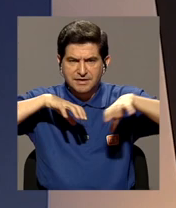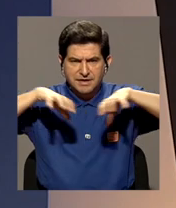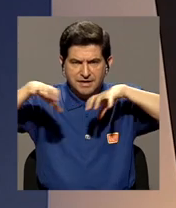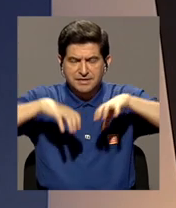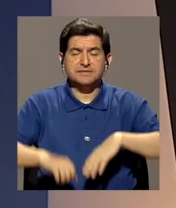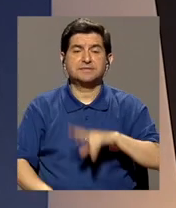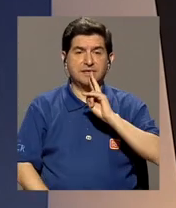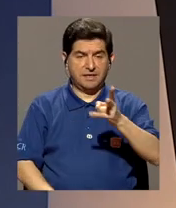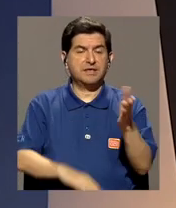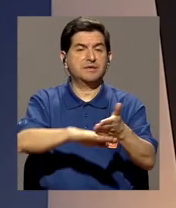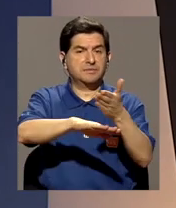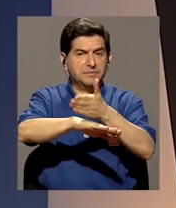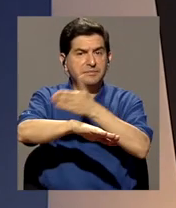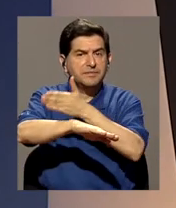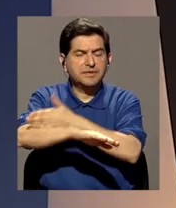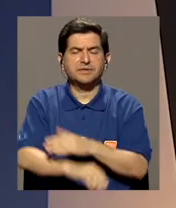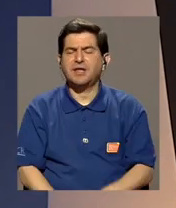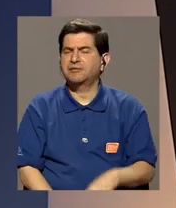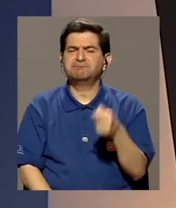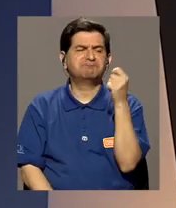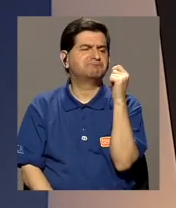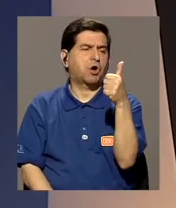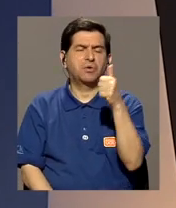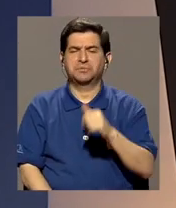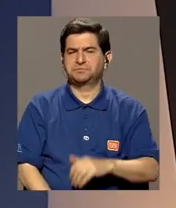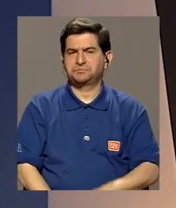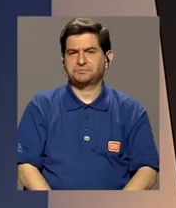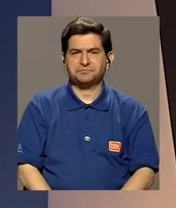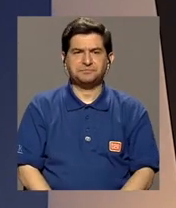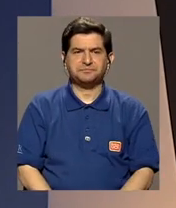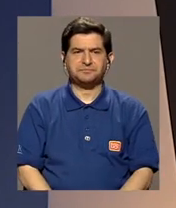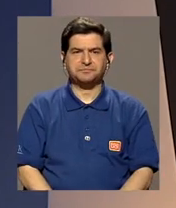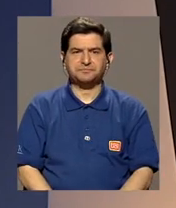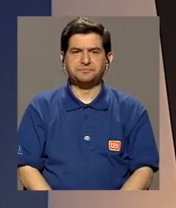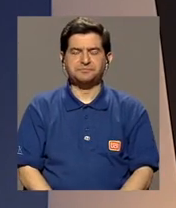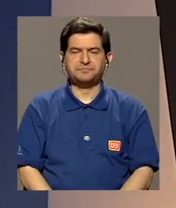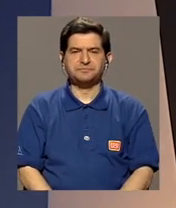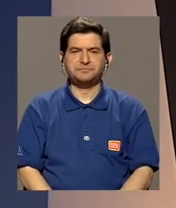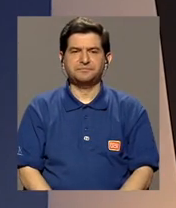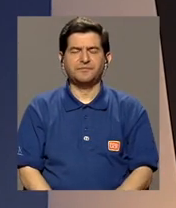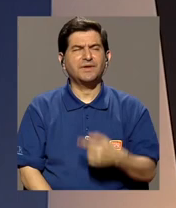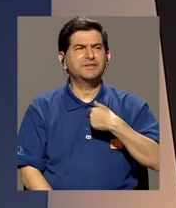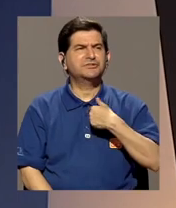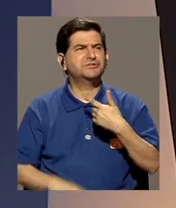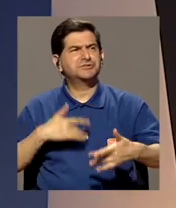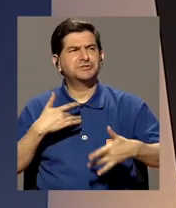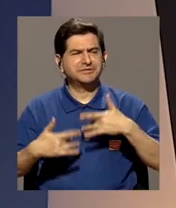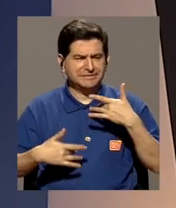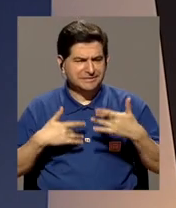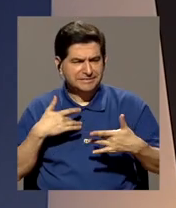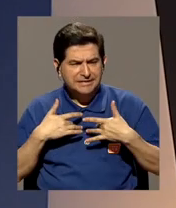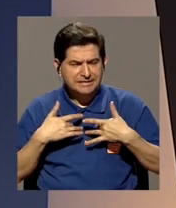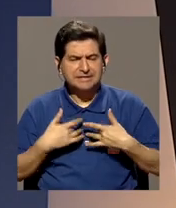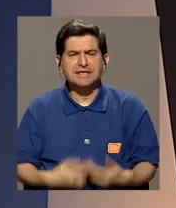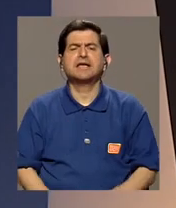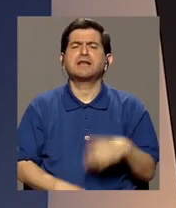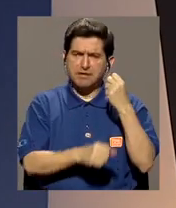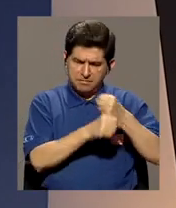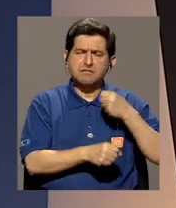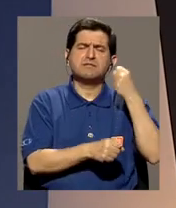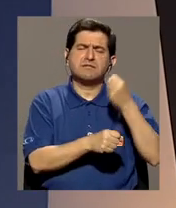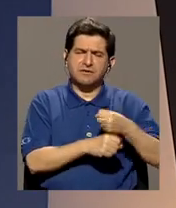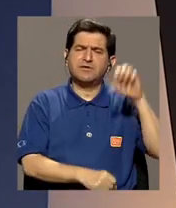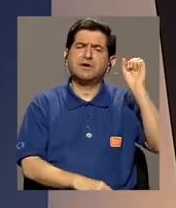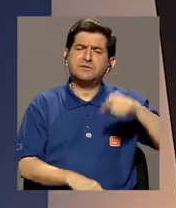realmente se ha avanzado es muy poco entonces siento que es este se hizo un